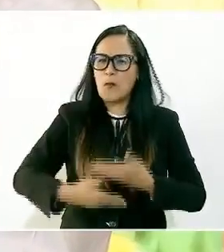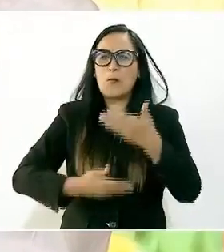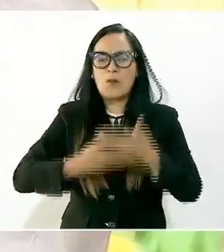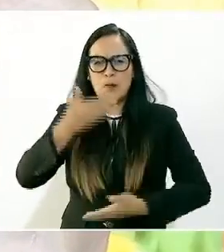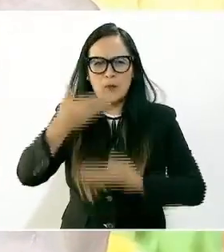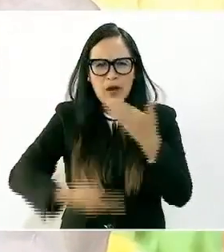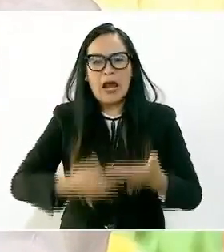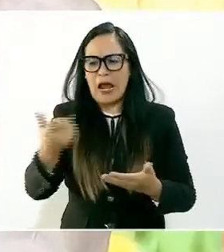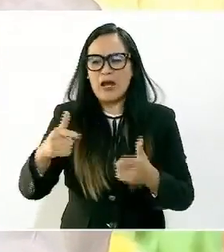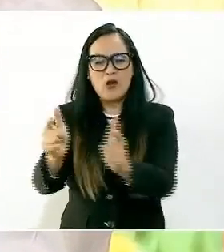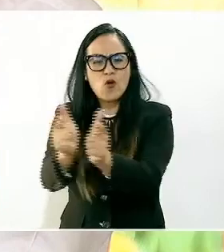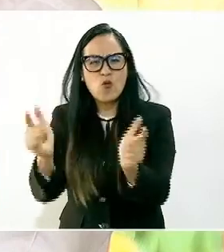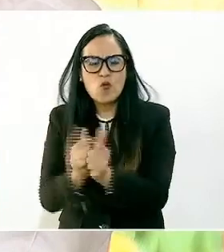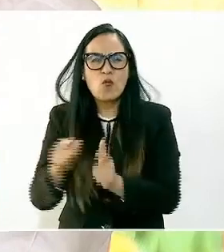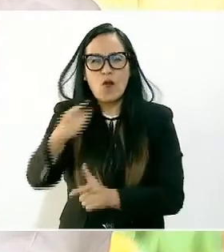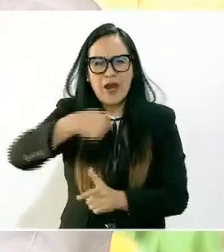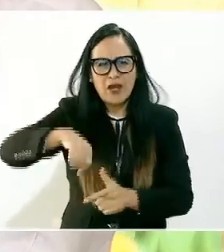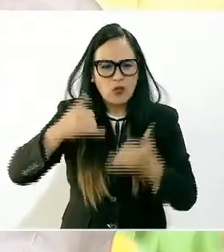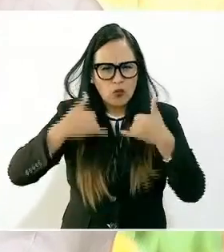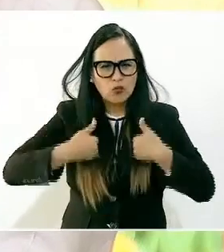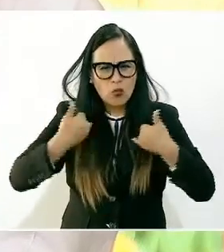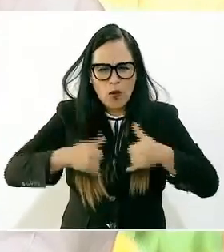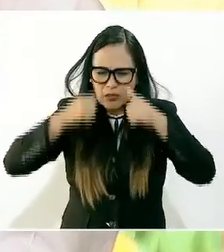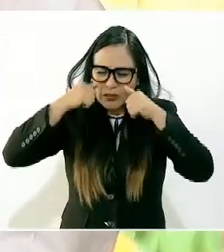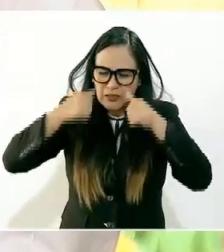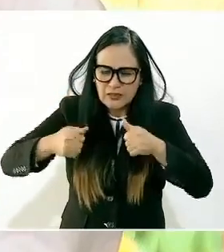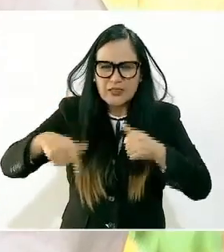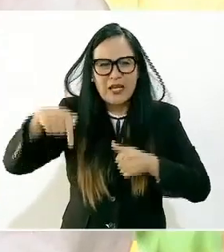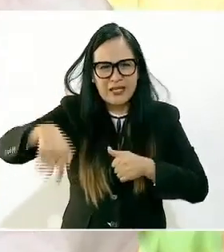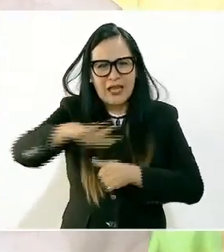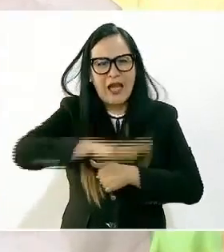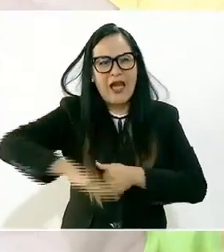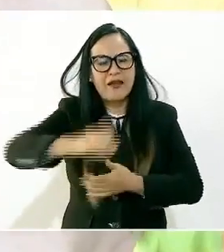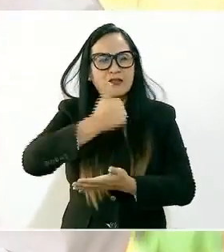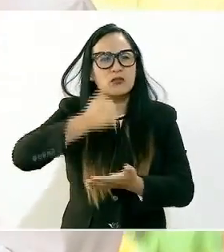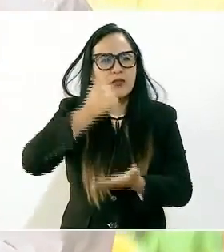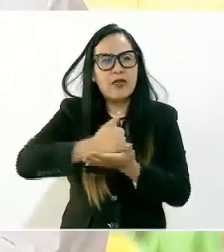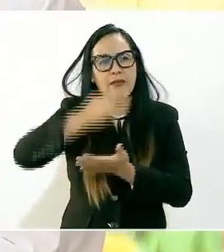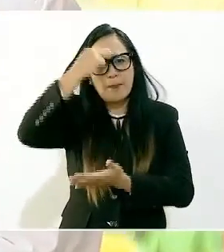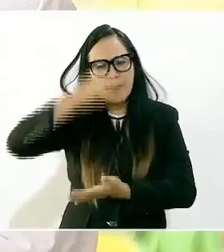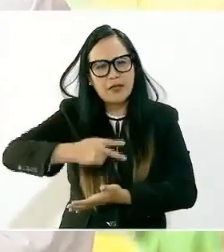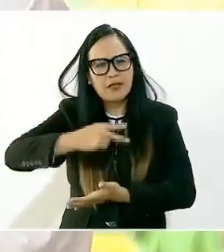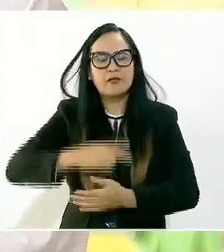a los jóvenes en la Ciudad de México, en